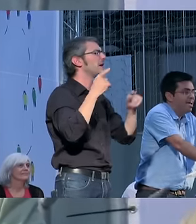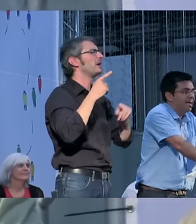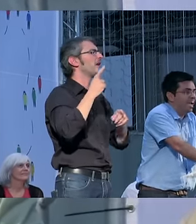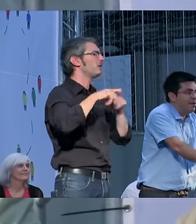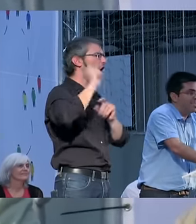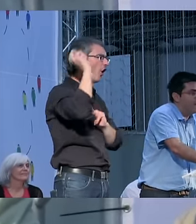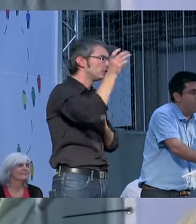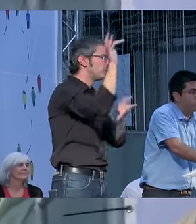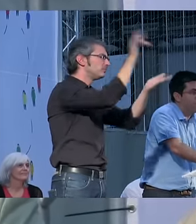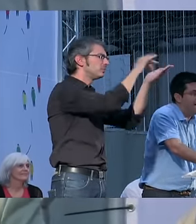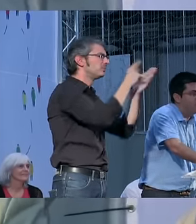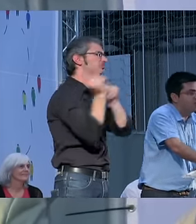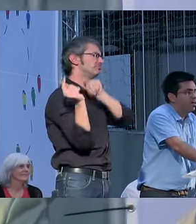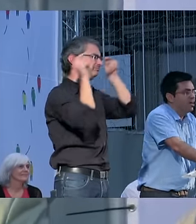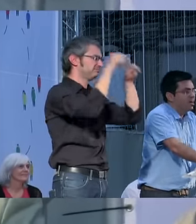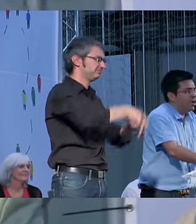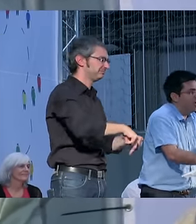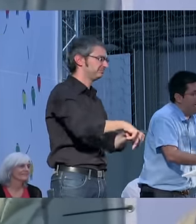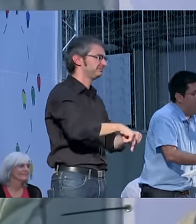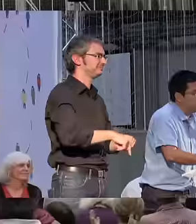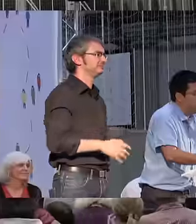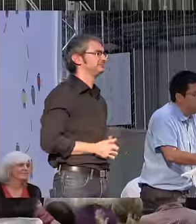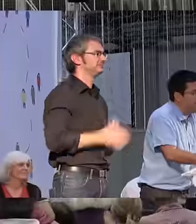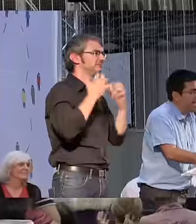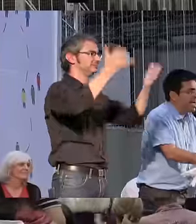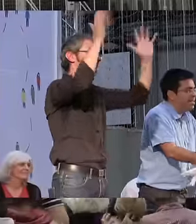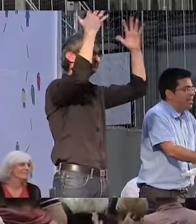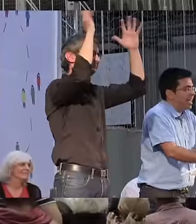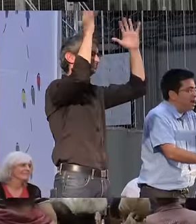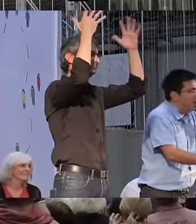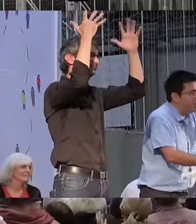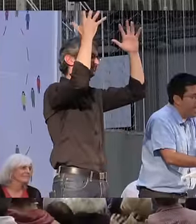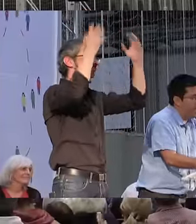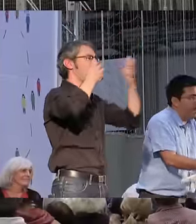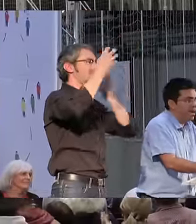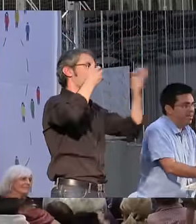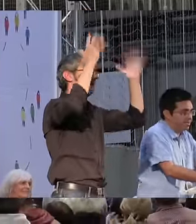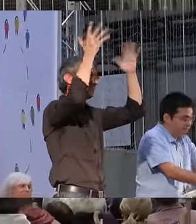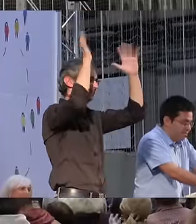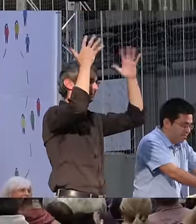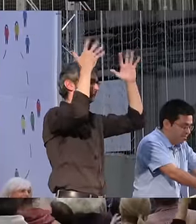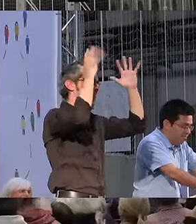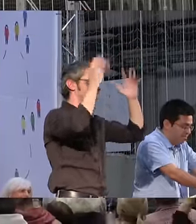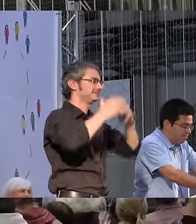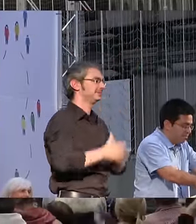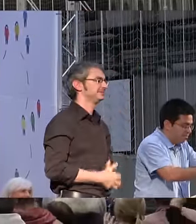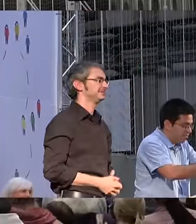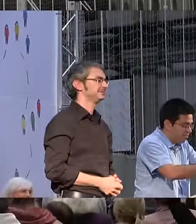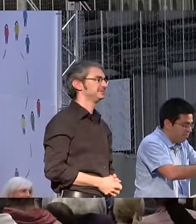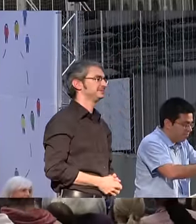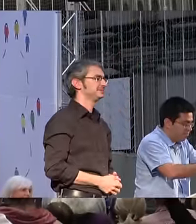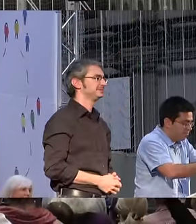gaditanas, que la levantaron con sus manos, que nos regalaron su música, que amaron su lengua.